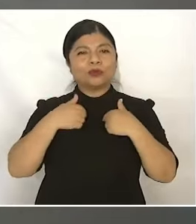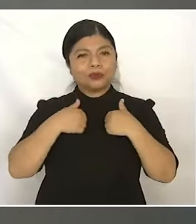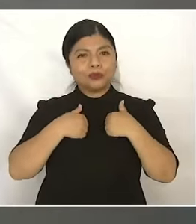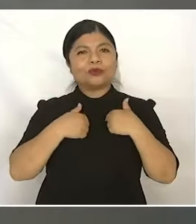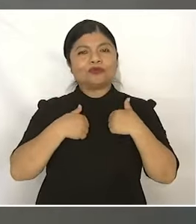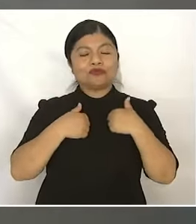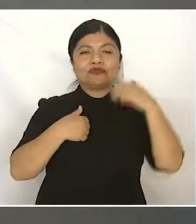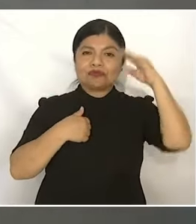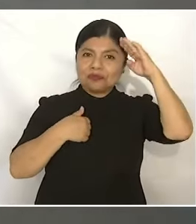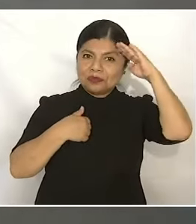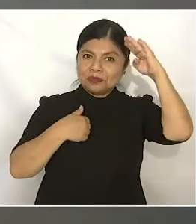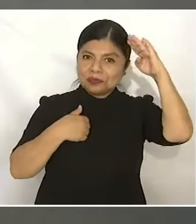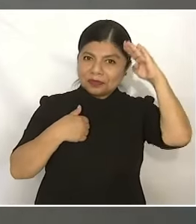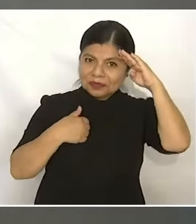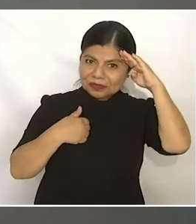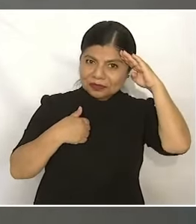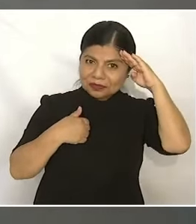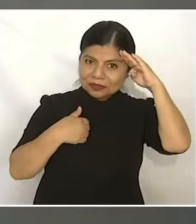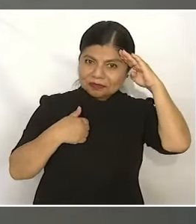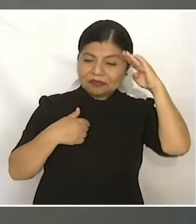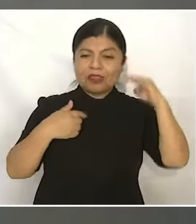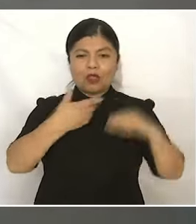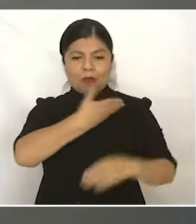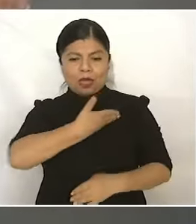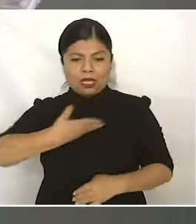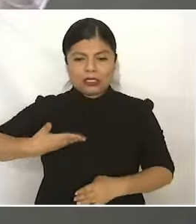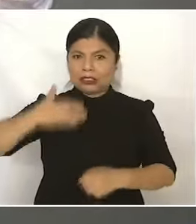sufragio efectivo, no reelección.